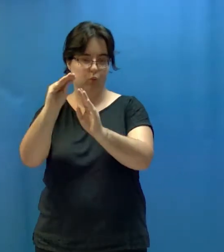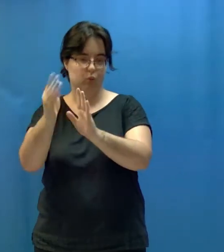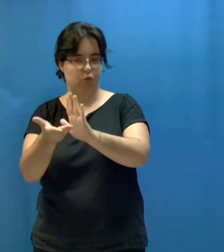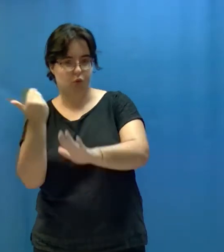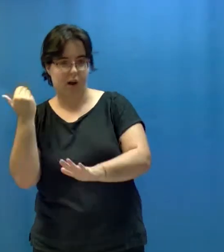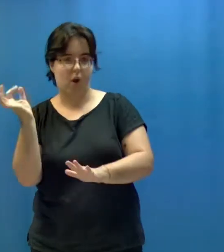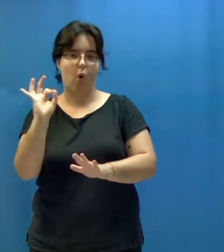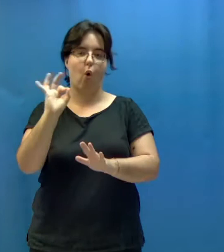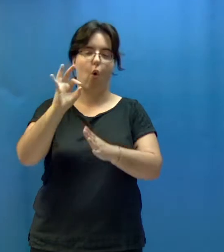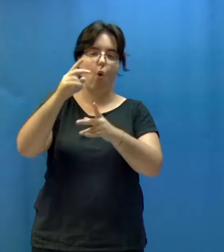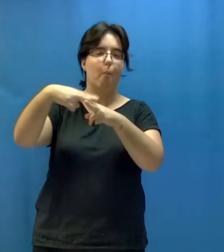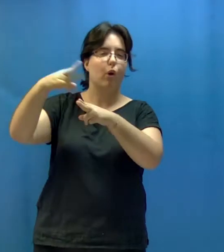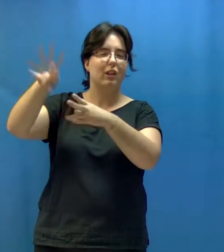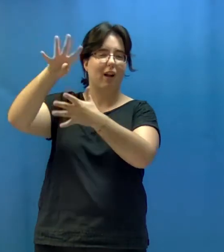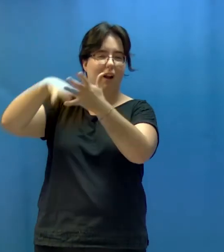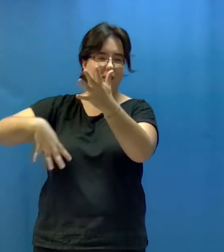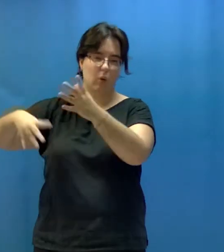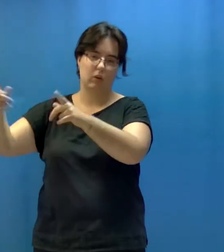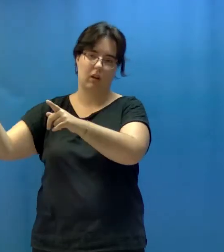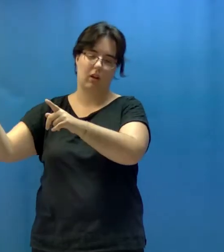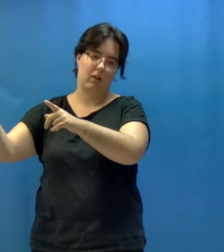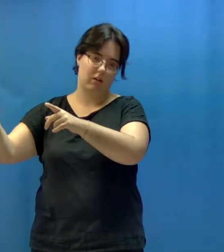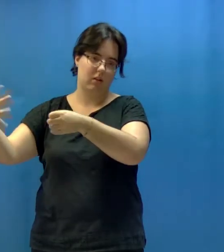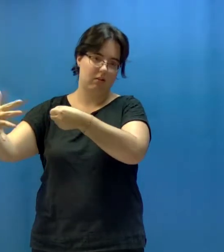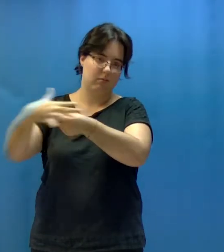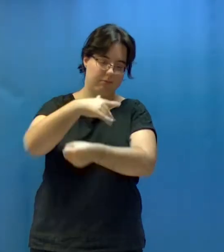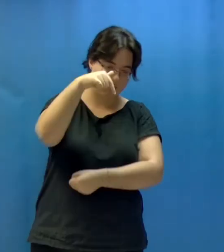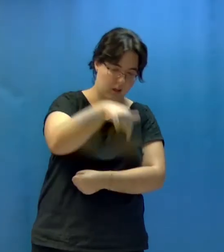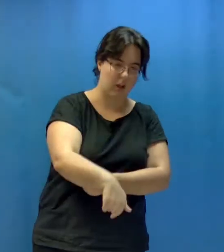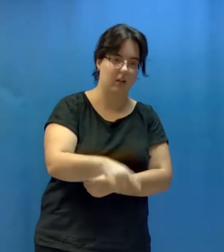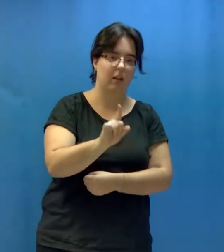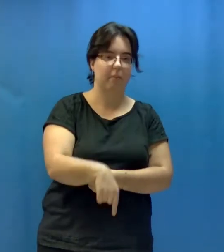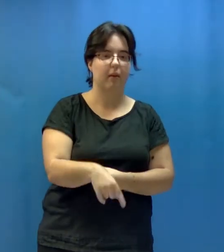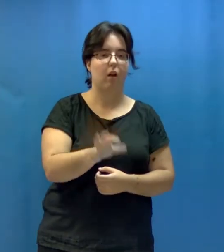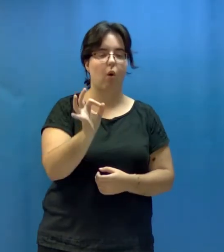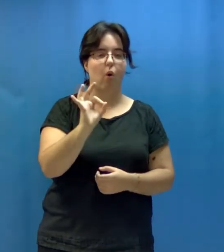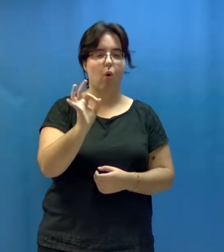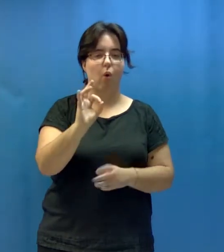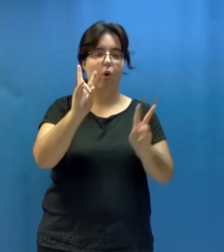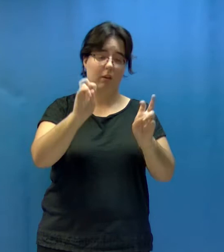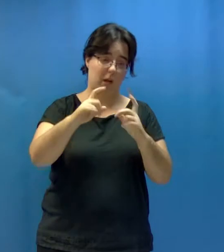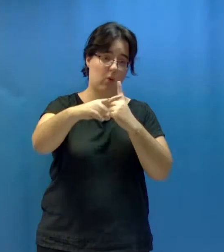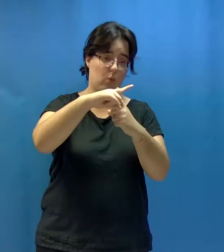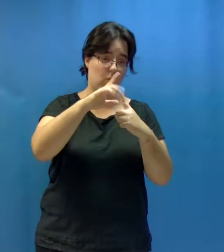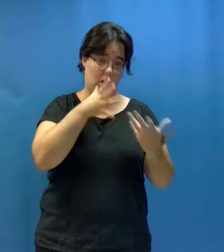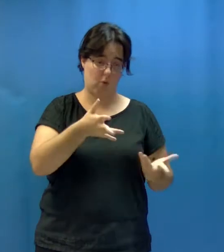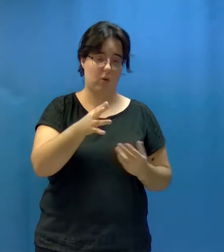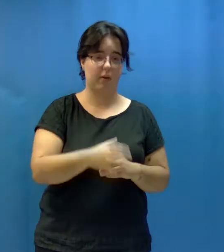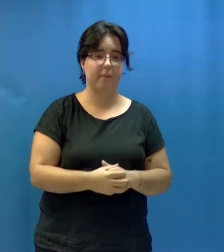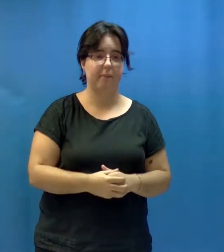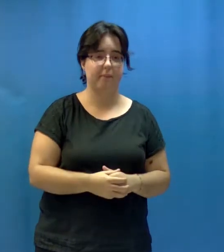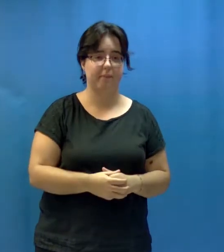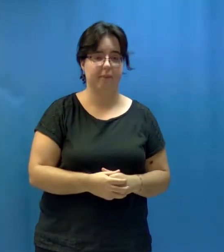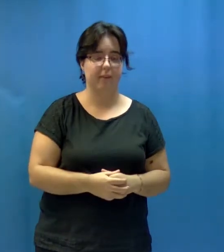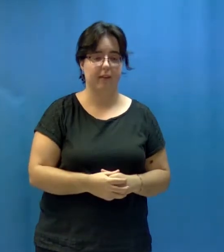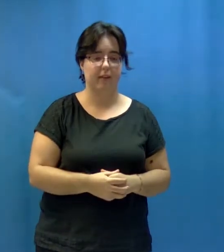Cataluña a nuestra ciudad y ahora han enfrentado a defensores y detractores de la Cruz del Ribalta. Hay que cumplir la ley